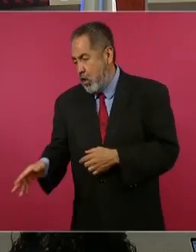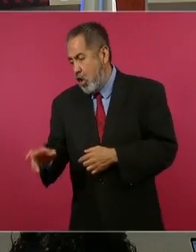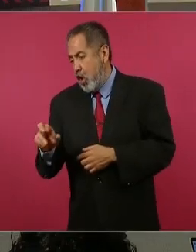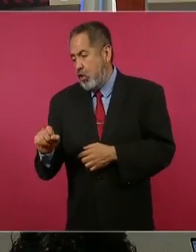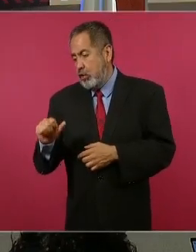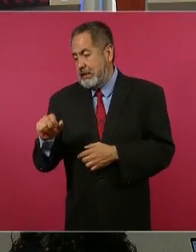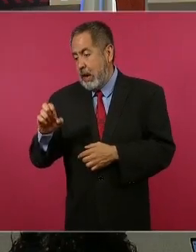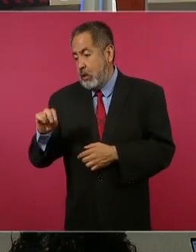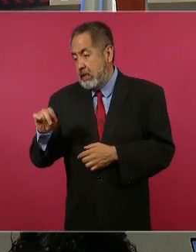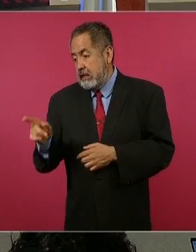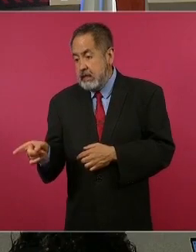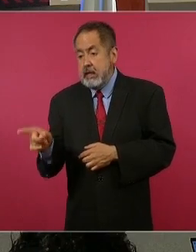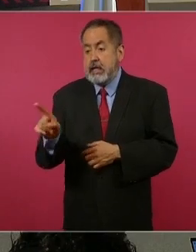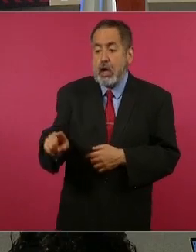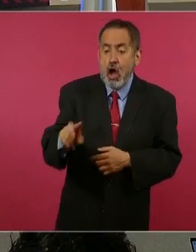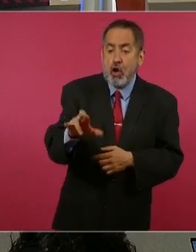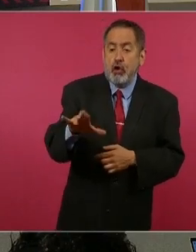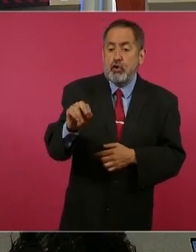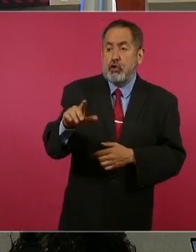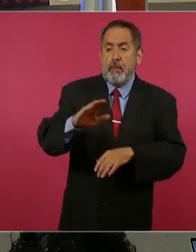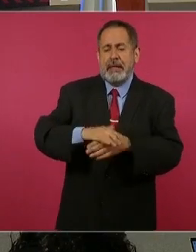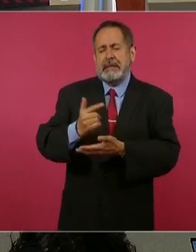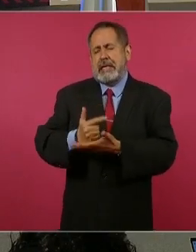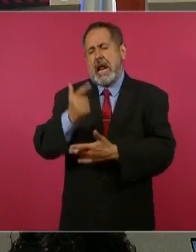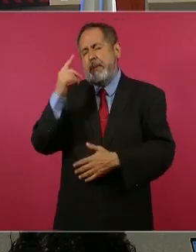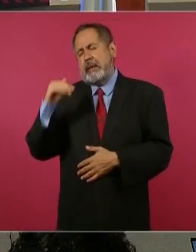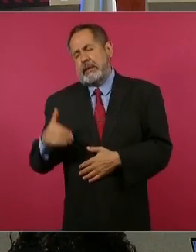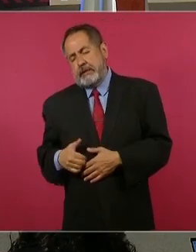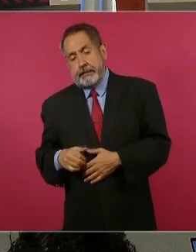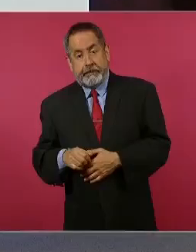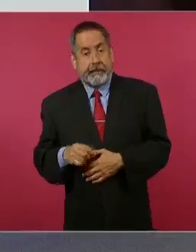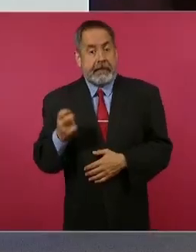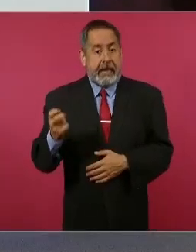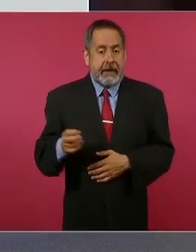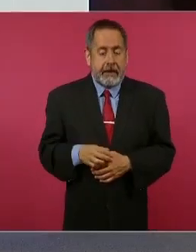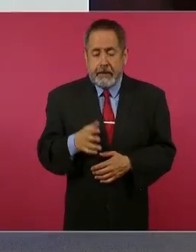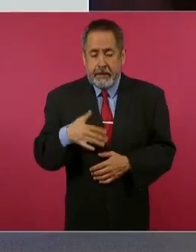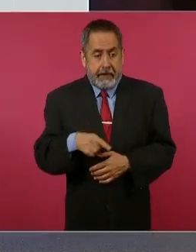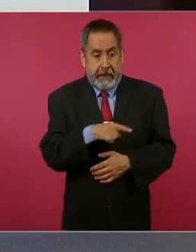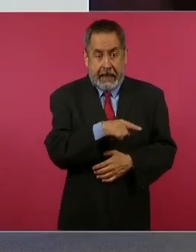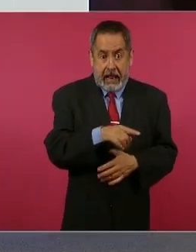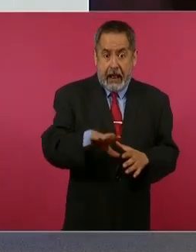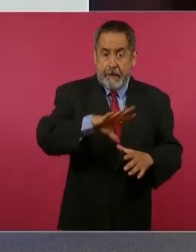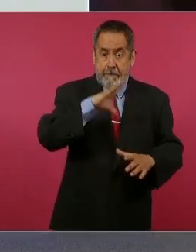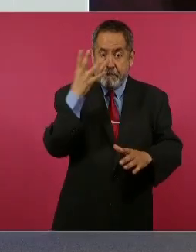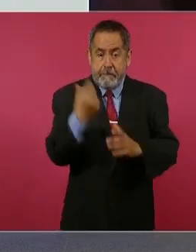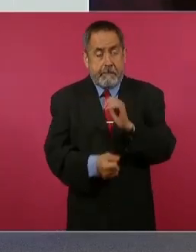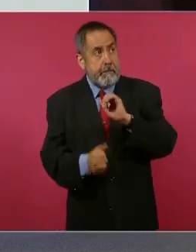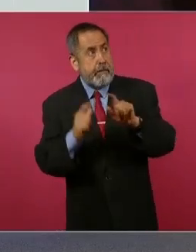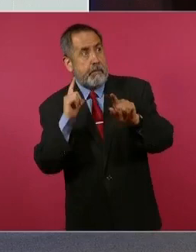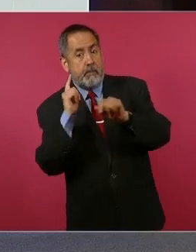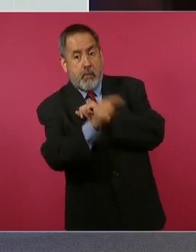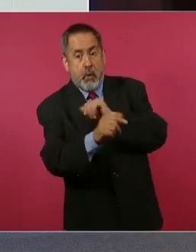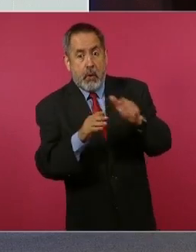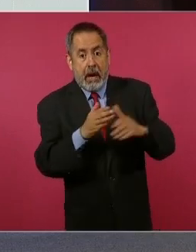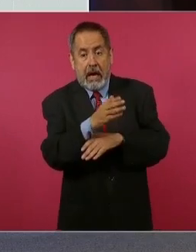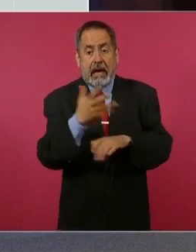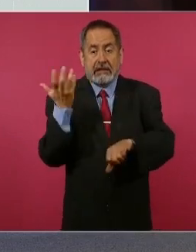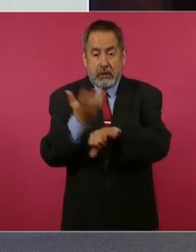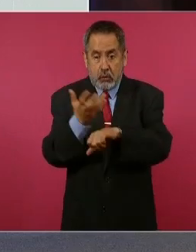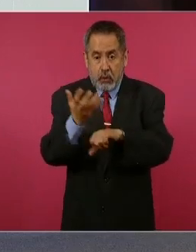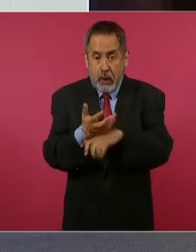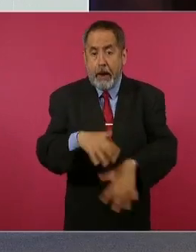lesionando de gravedad a Rocío. Por estos hechos, Eduardo huyó hacia los Estados Unidos, de donde fue